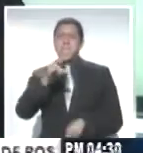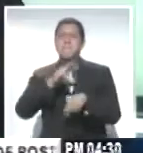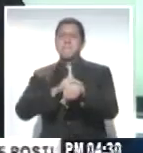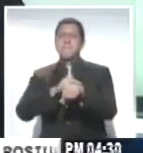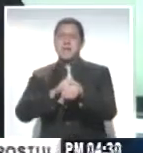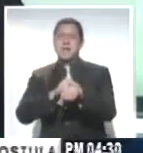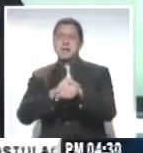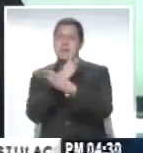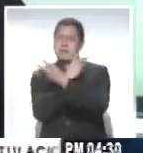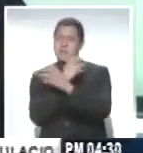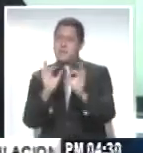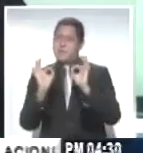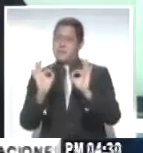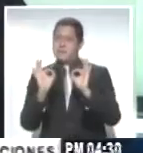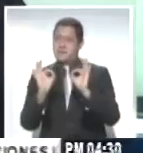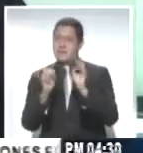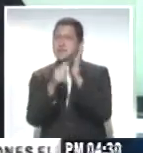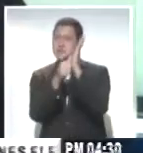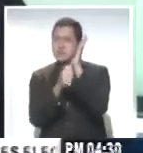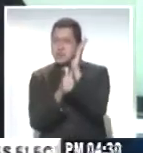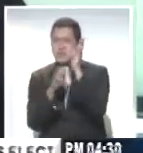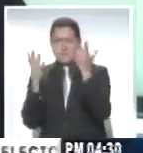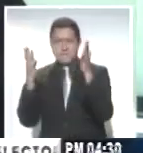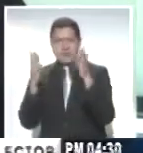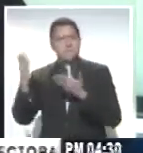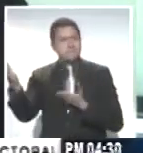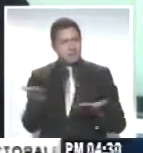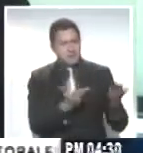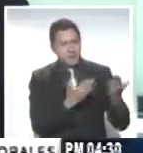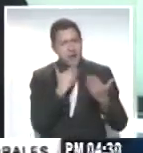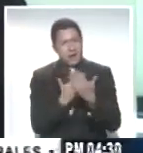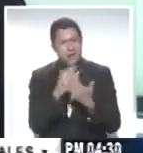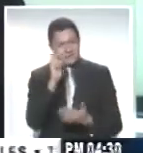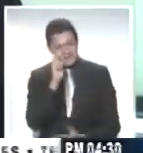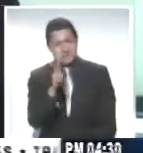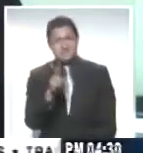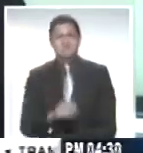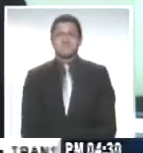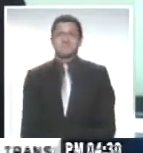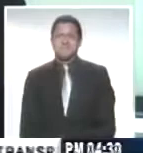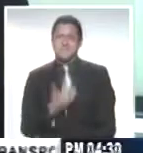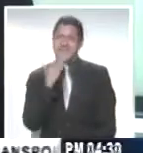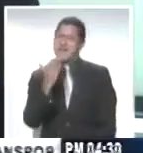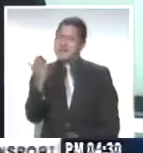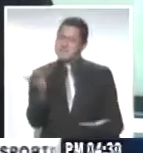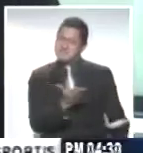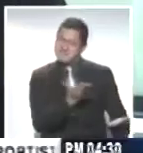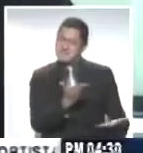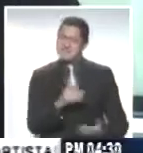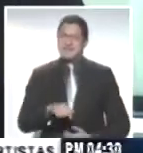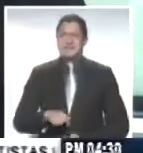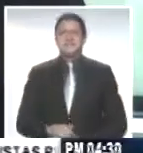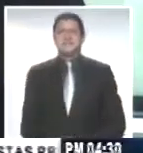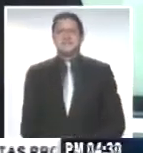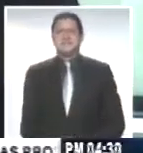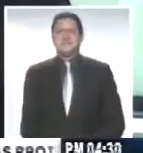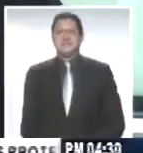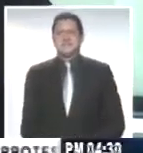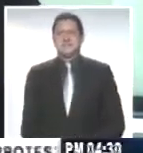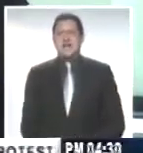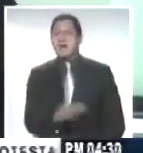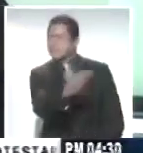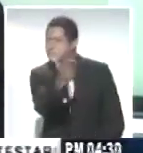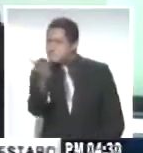médico traumatólogo y cirujano de mano. Bienvenida, gracias por estar con nosotros. Gracias a ti por estar acá ante todo